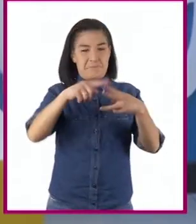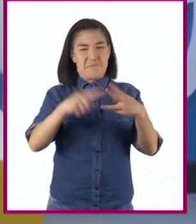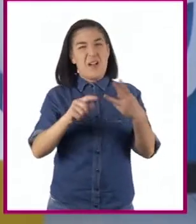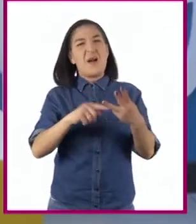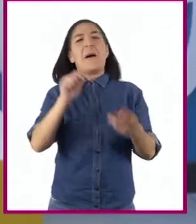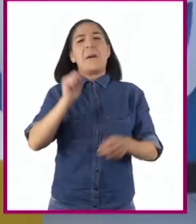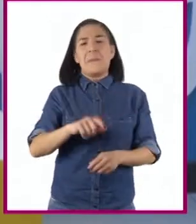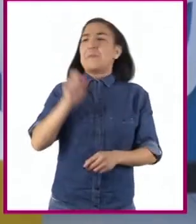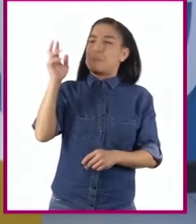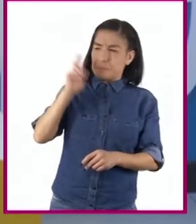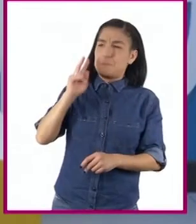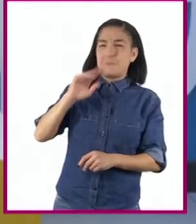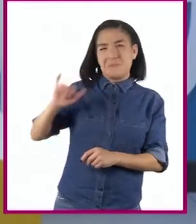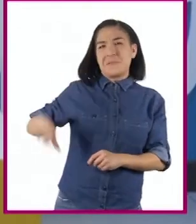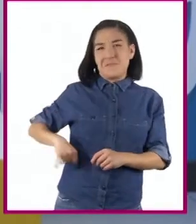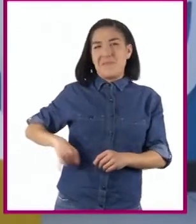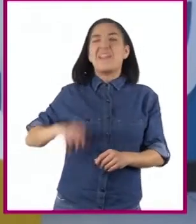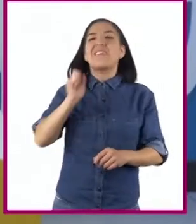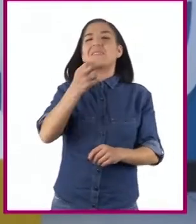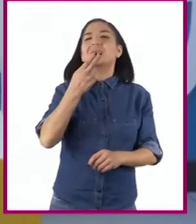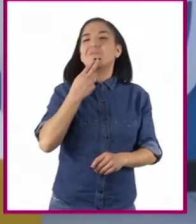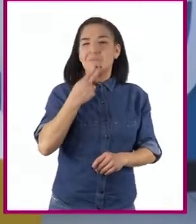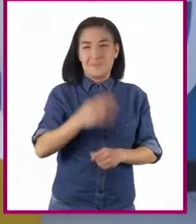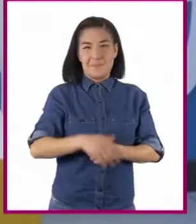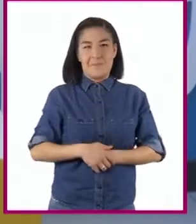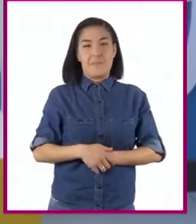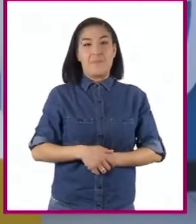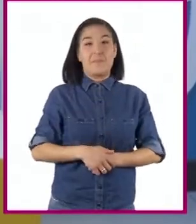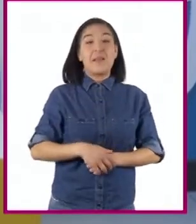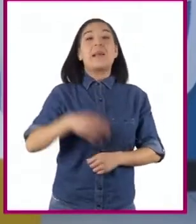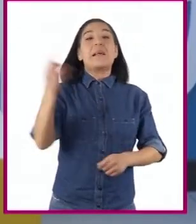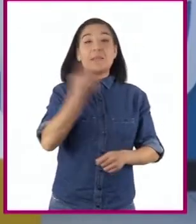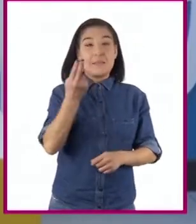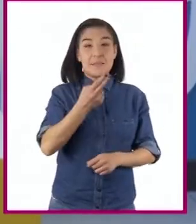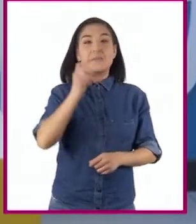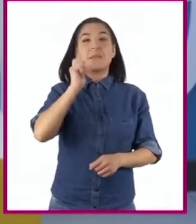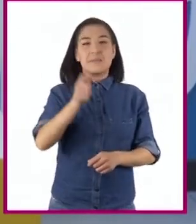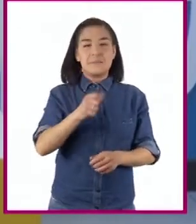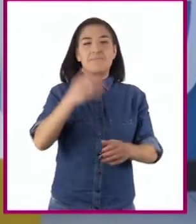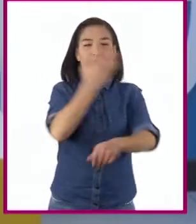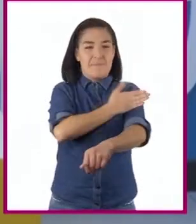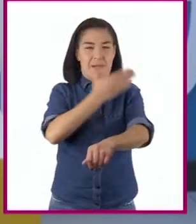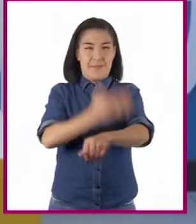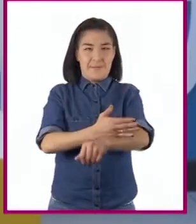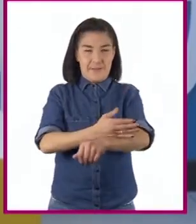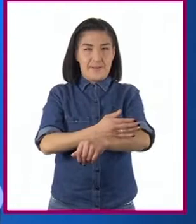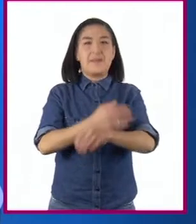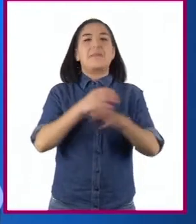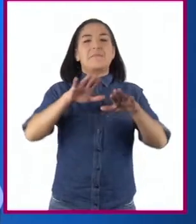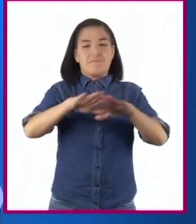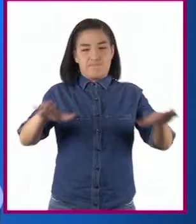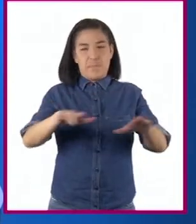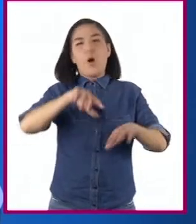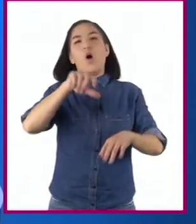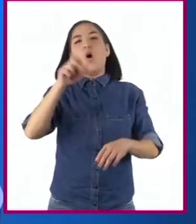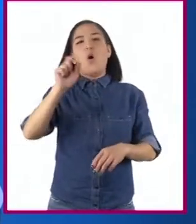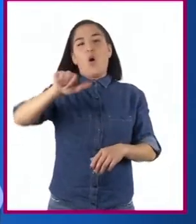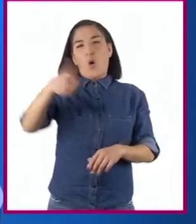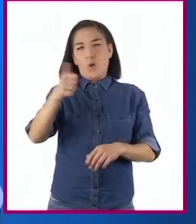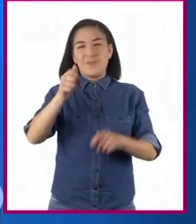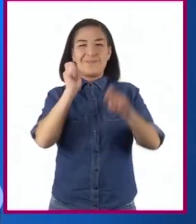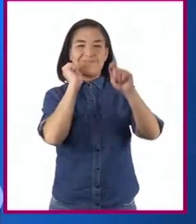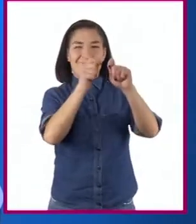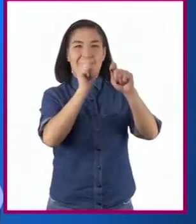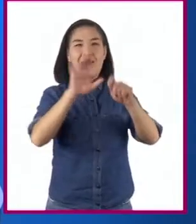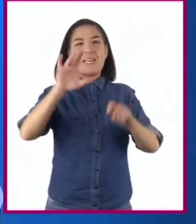interesante, maestra. ¿Qué vamos a usar en el experimento? Solo necesitamos una base de madera y 11 clavos. Ustedes que están en